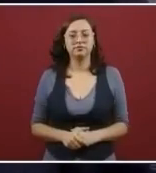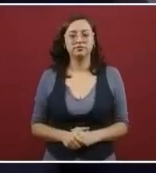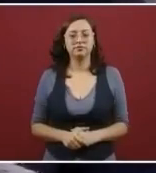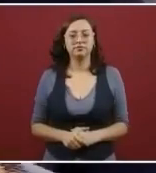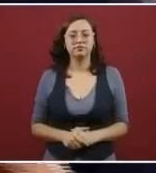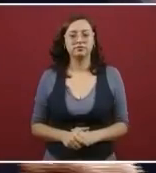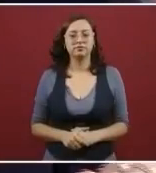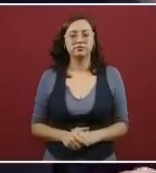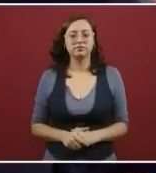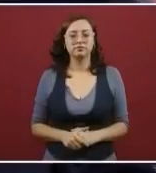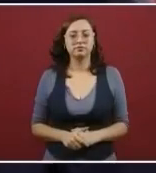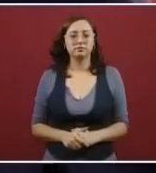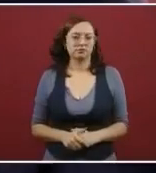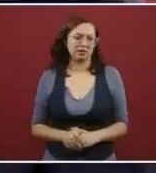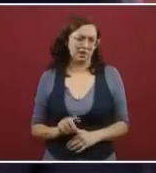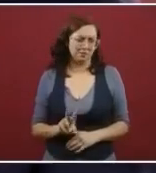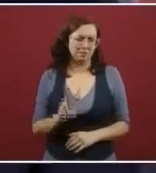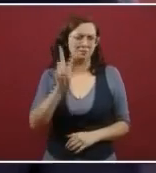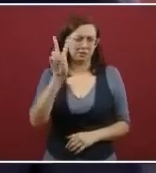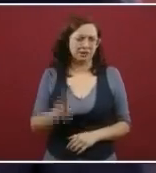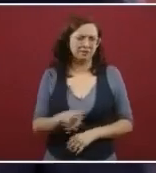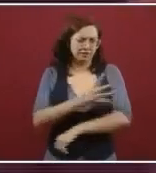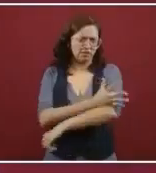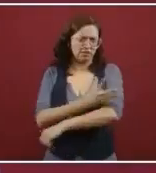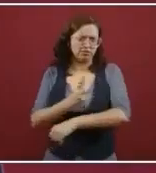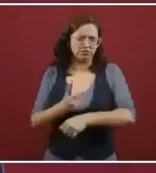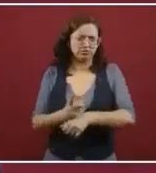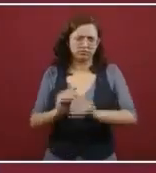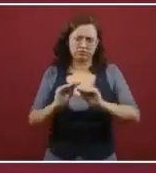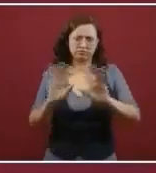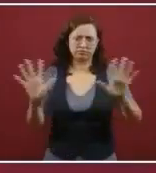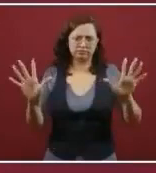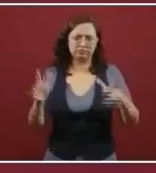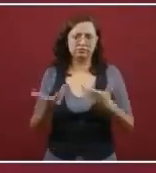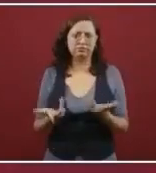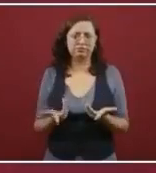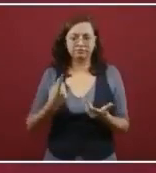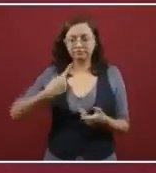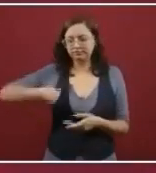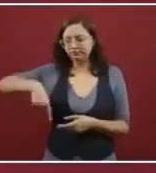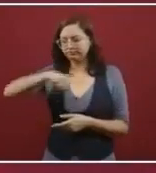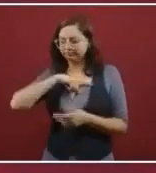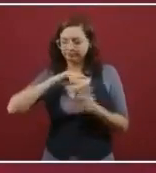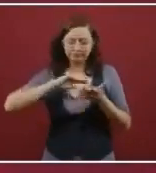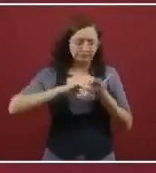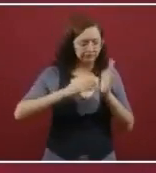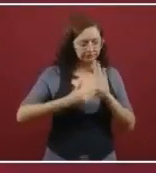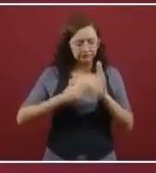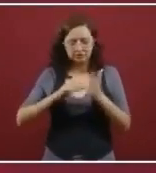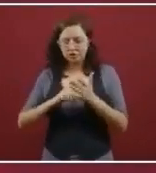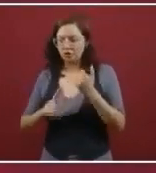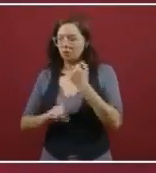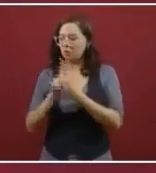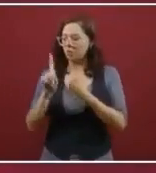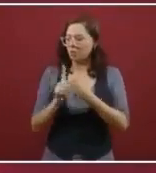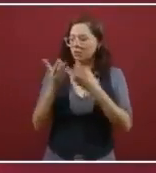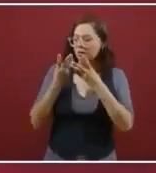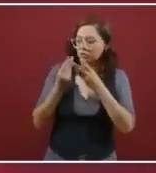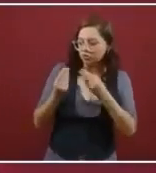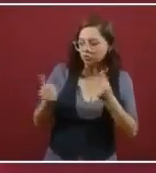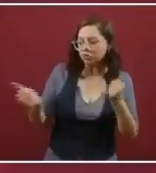Para hablar con claridad. Entonces, tenemos que buscar la solución sin